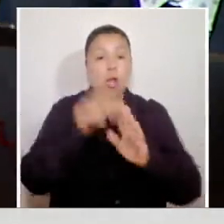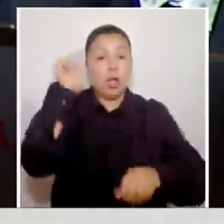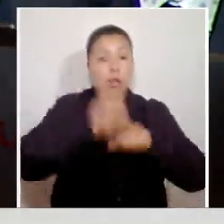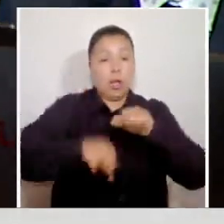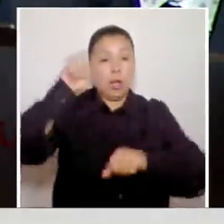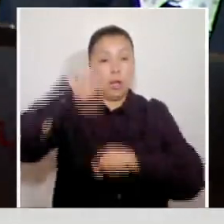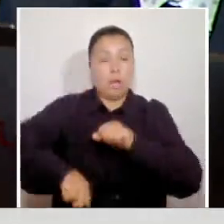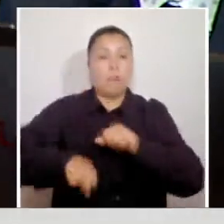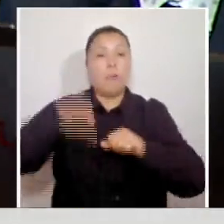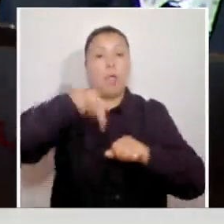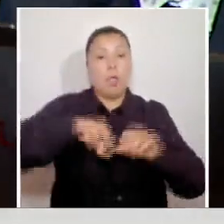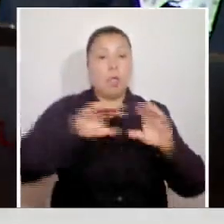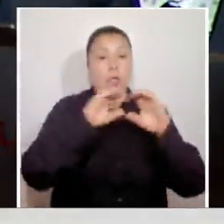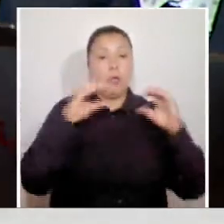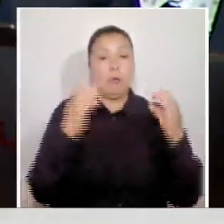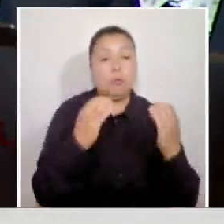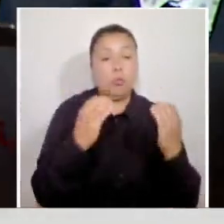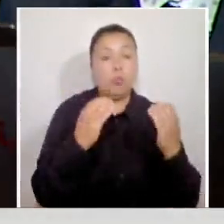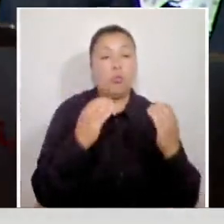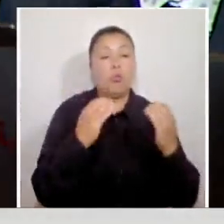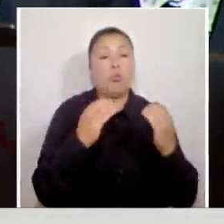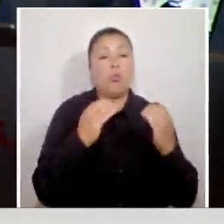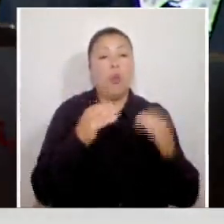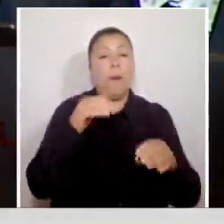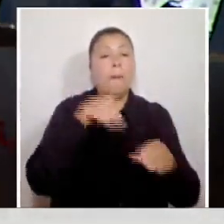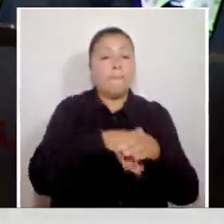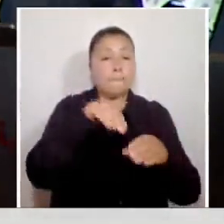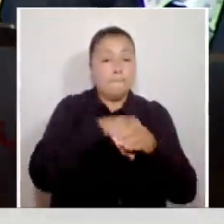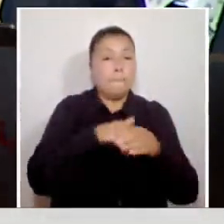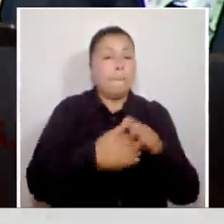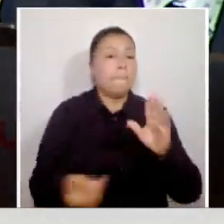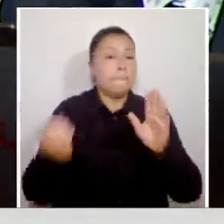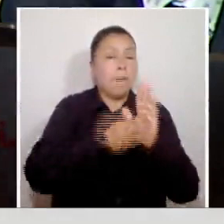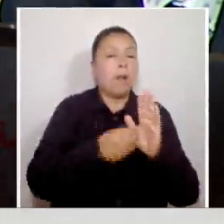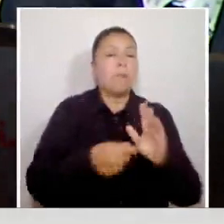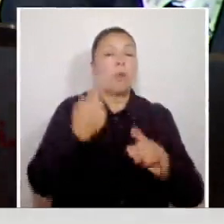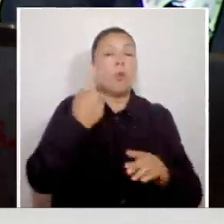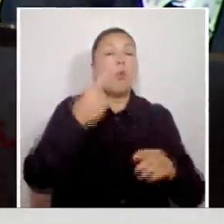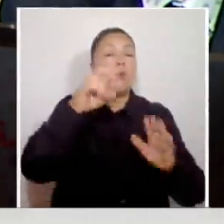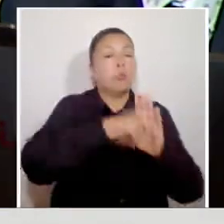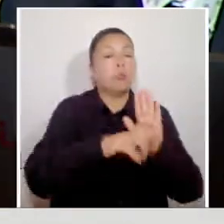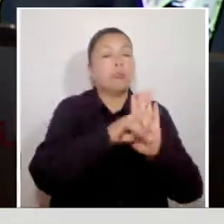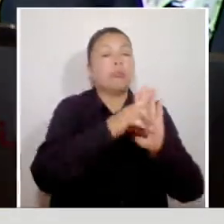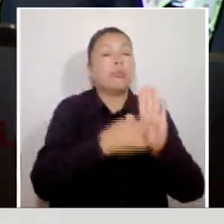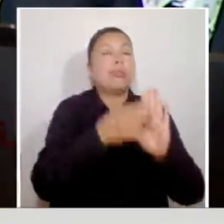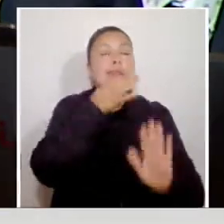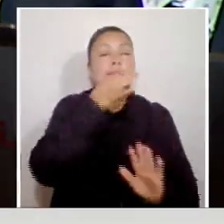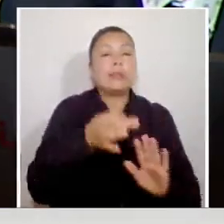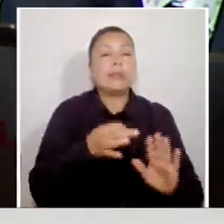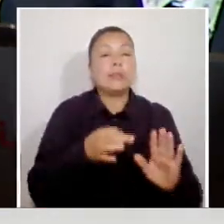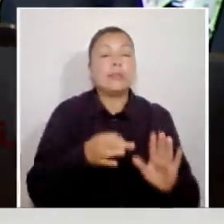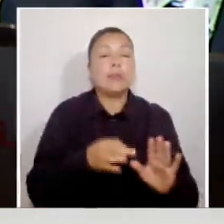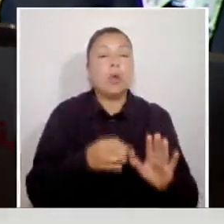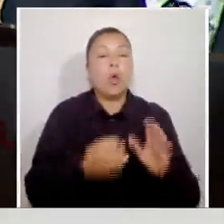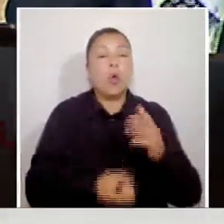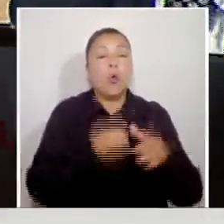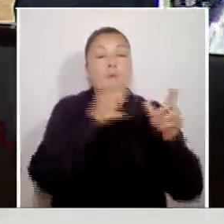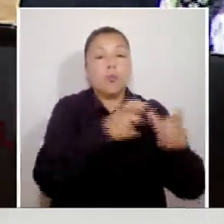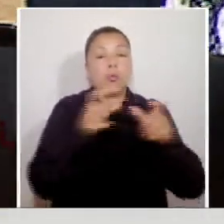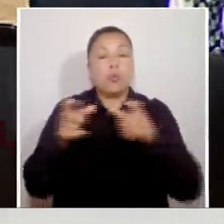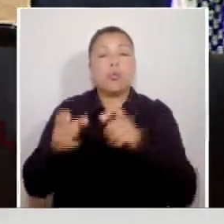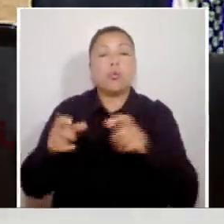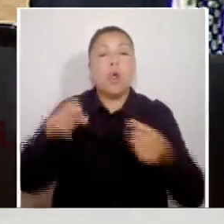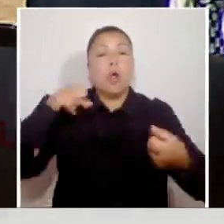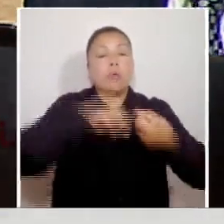en esta corporación por amplia votación uno de ellos dice relación con la fiscalización conflictos de